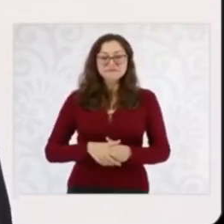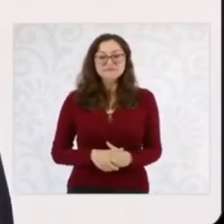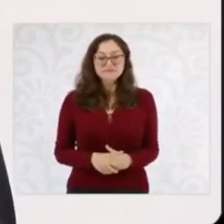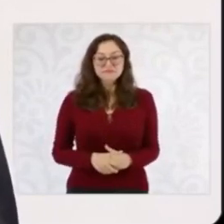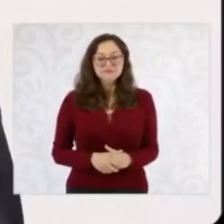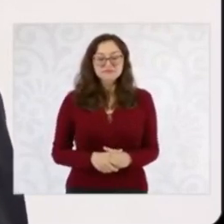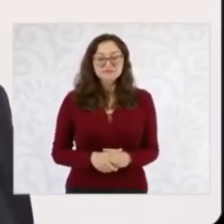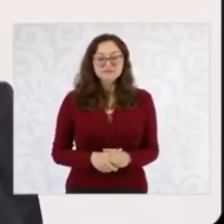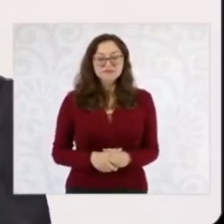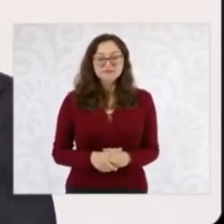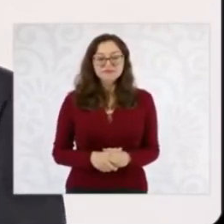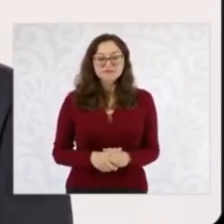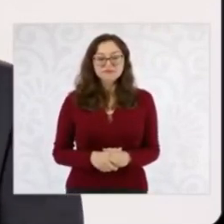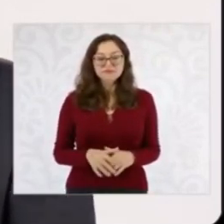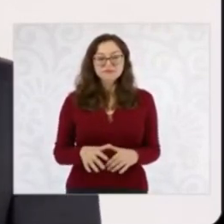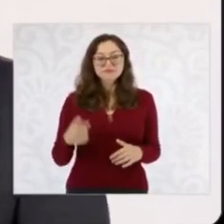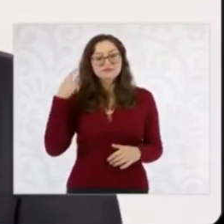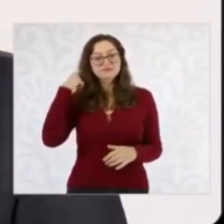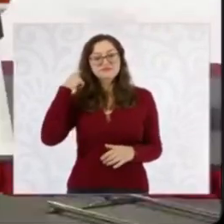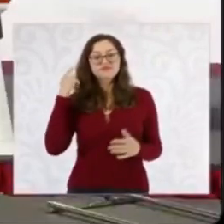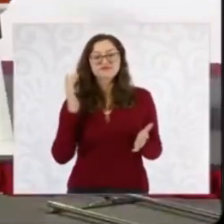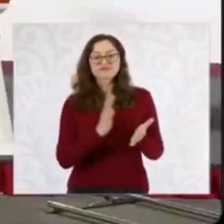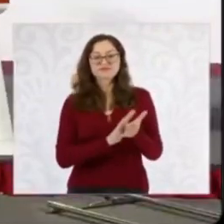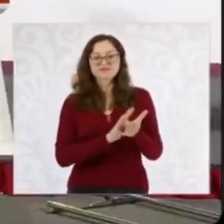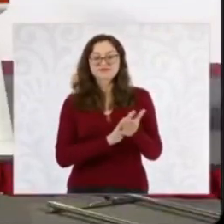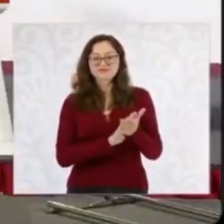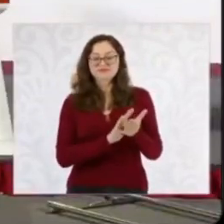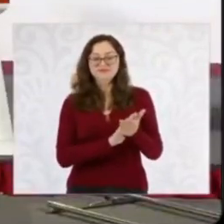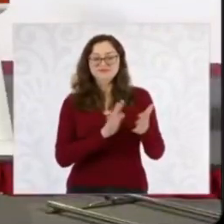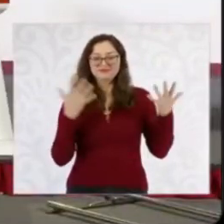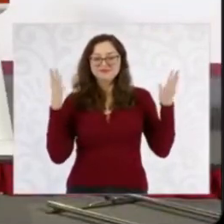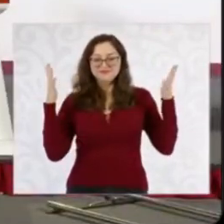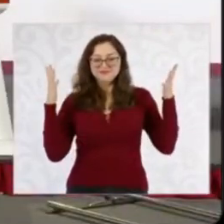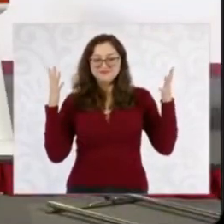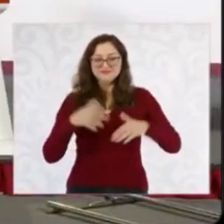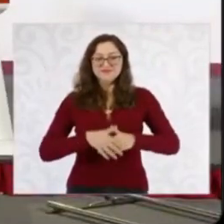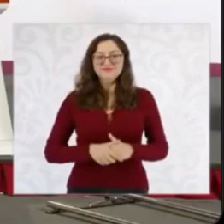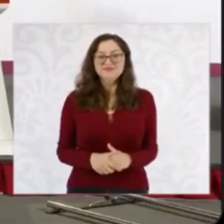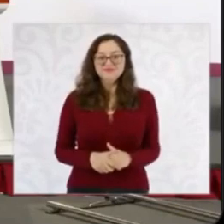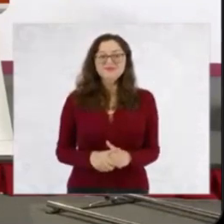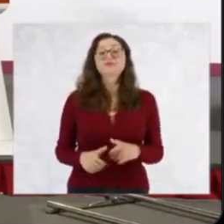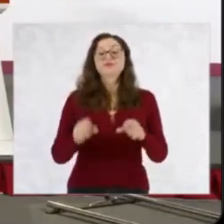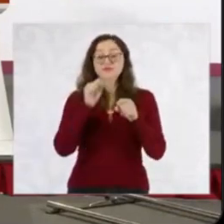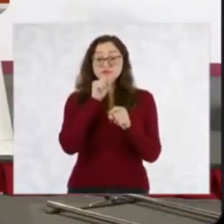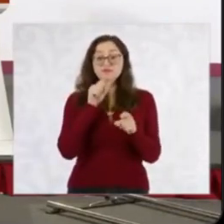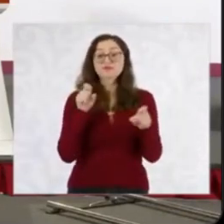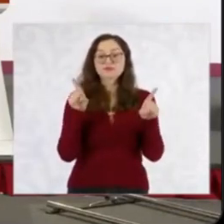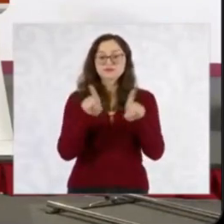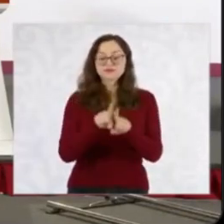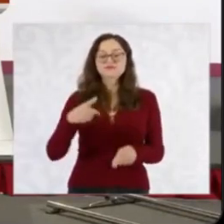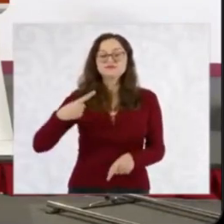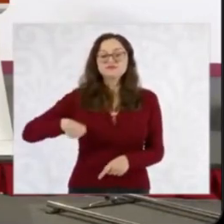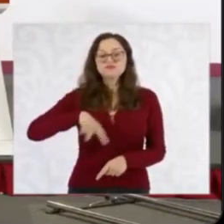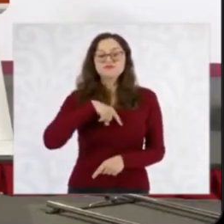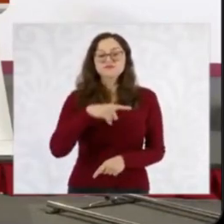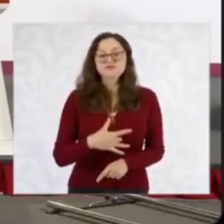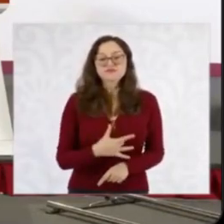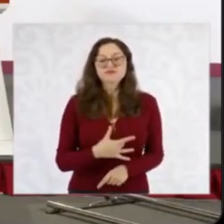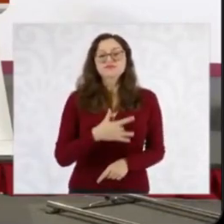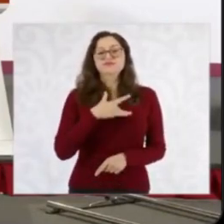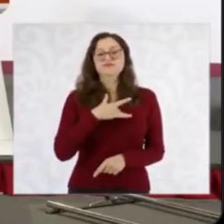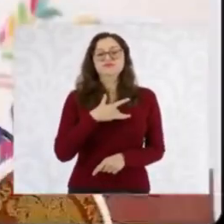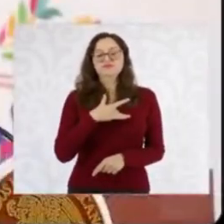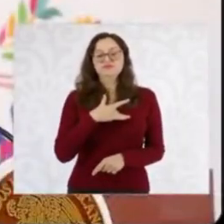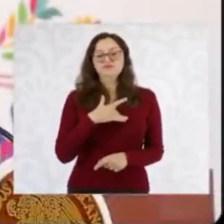lo digo Honestamente Yo no digo que que la reforma al poder judicial no fuera a funcionar pues para nada yo estoy a favor de la